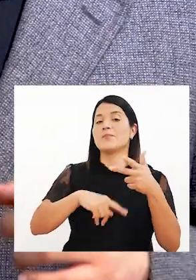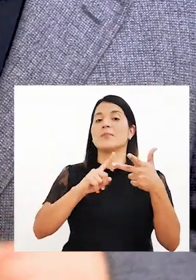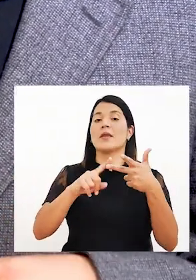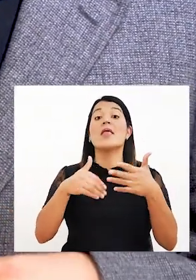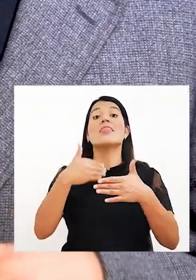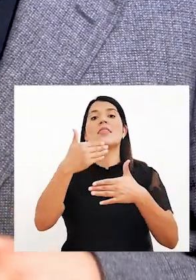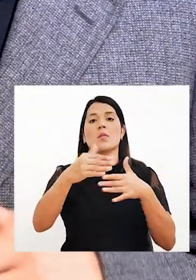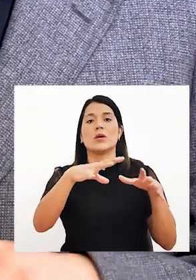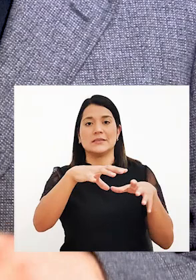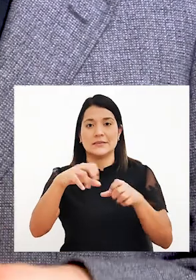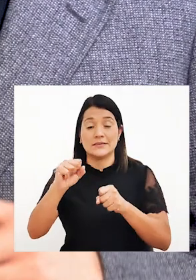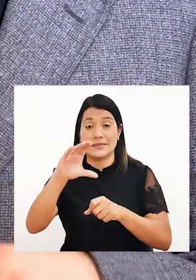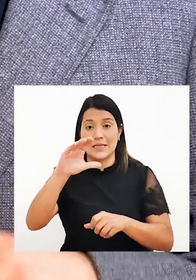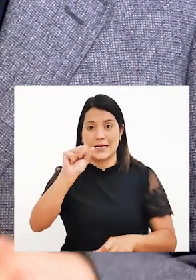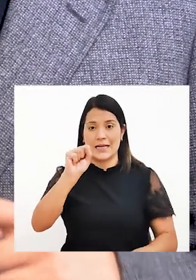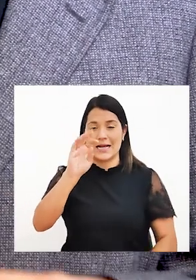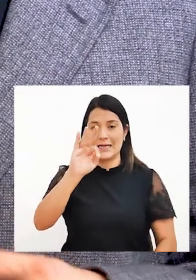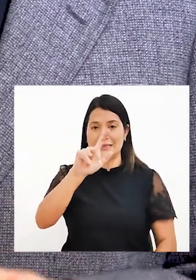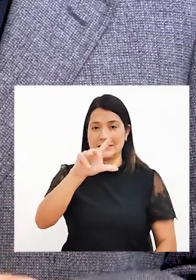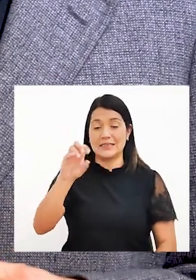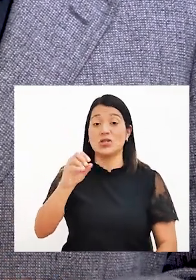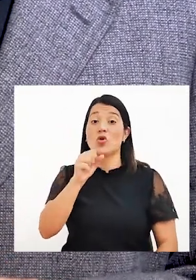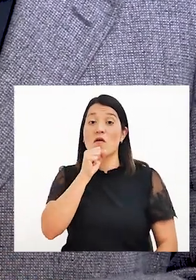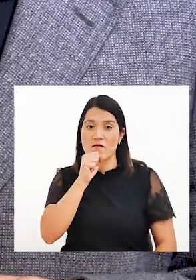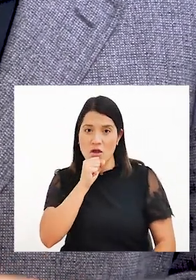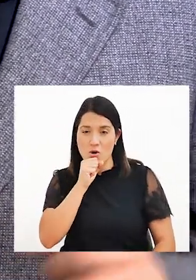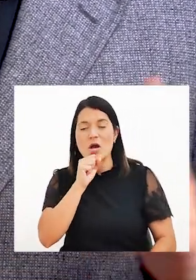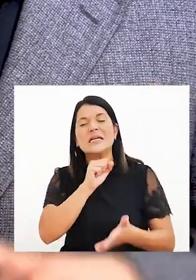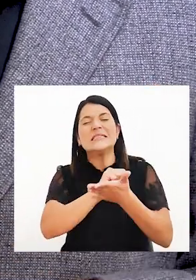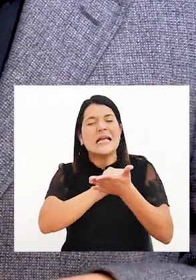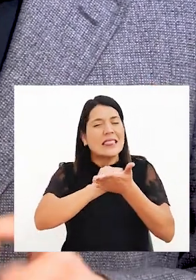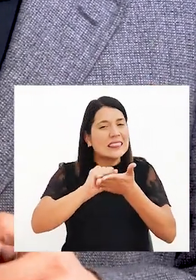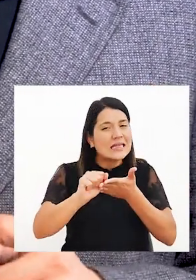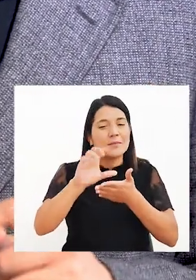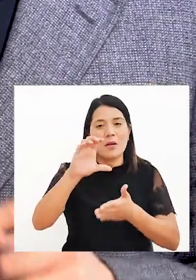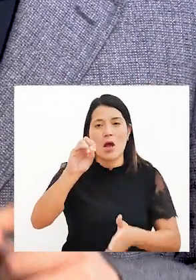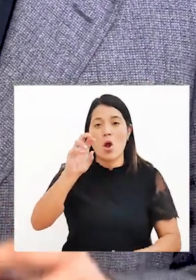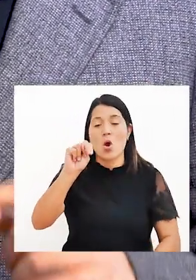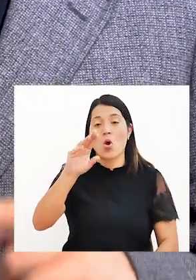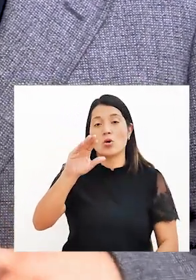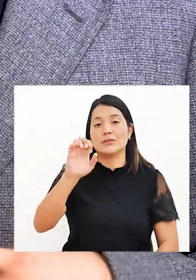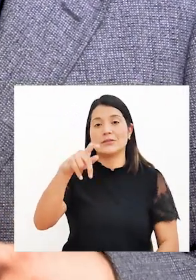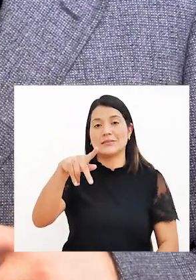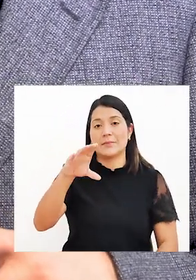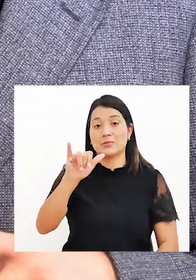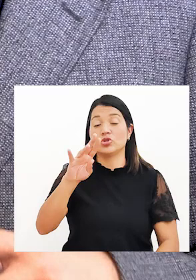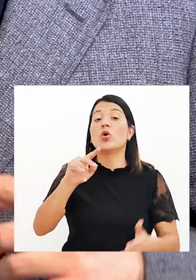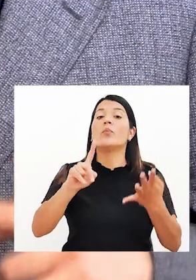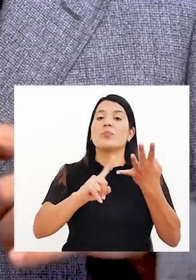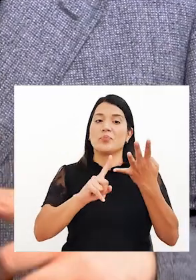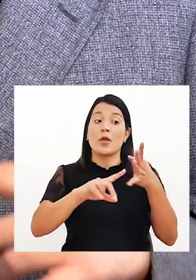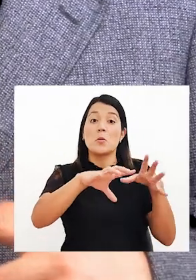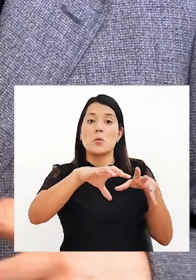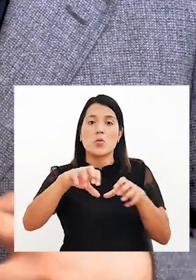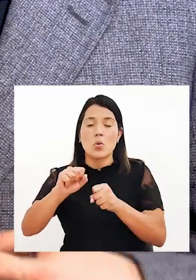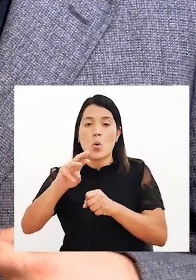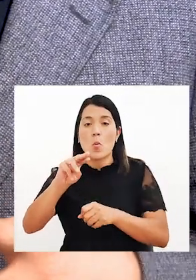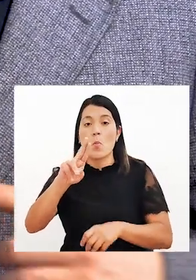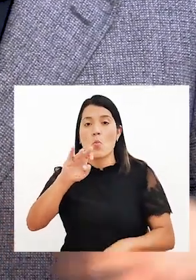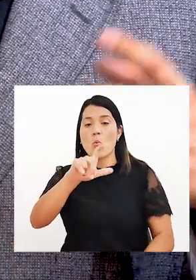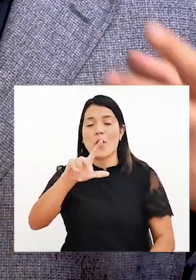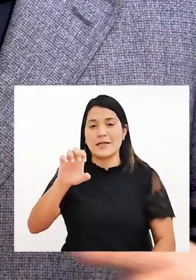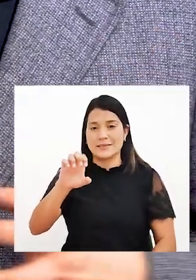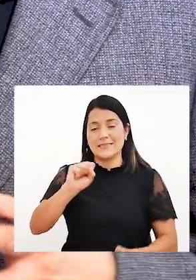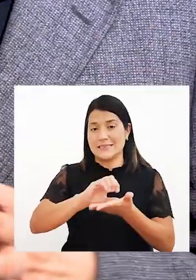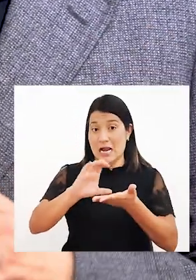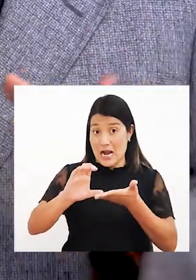tomó Castillo Viejo, el Castillo de la Santísima Concepción, y el Muelle de San Carlos, el Fuerte de San Carlos más bien,